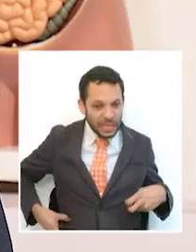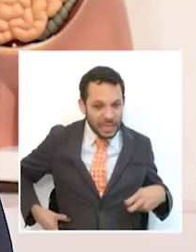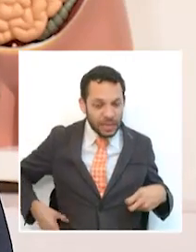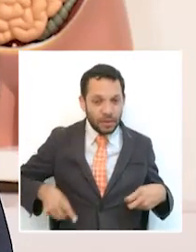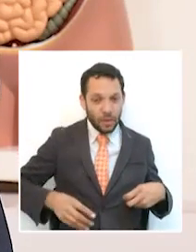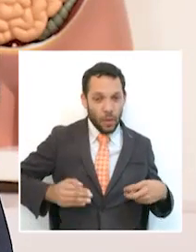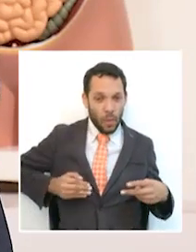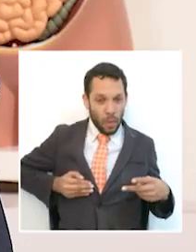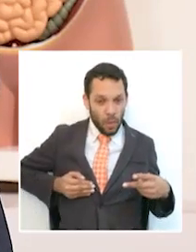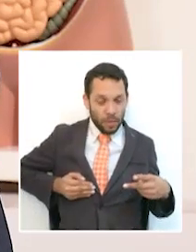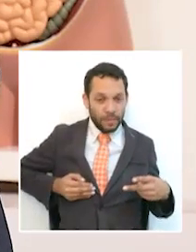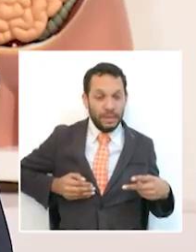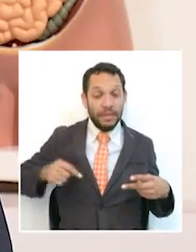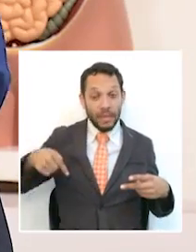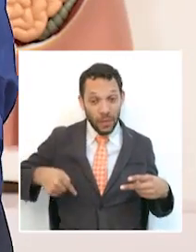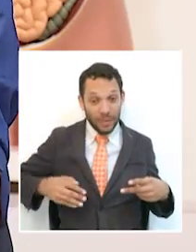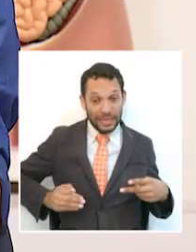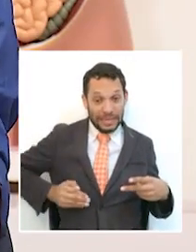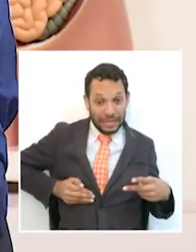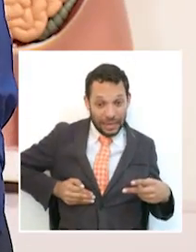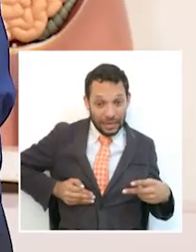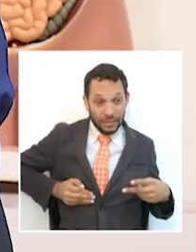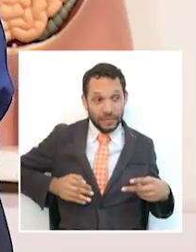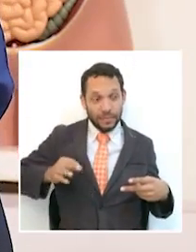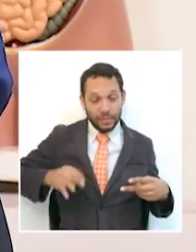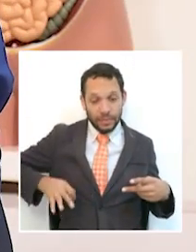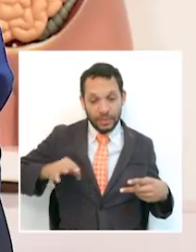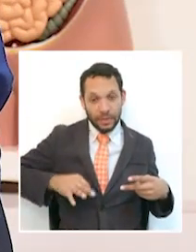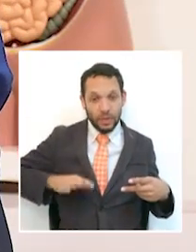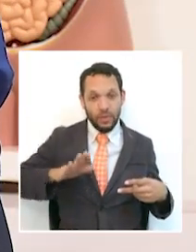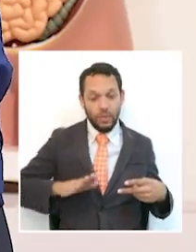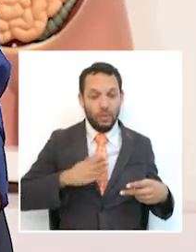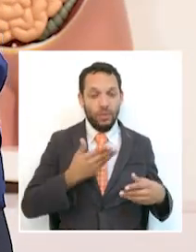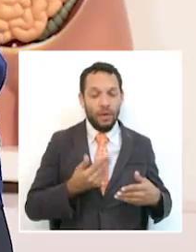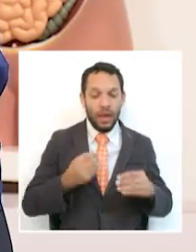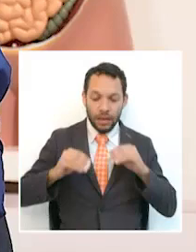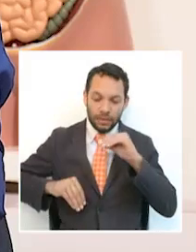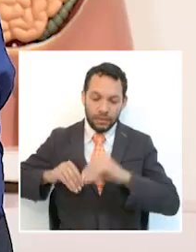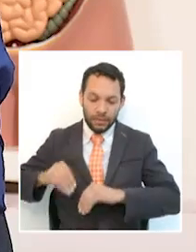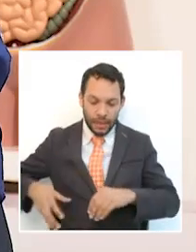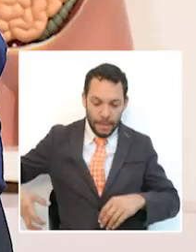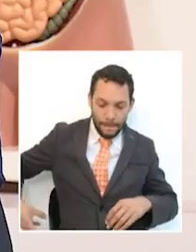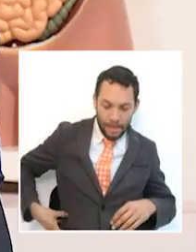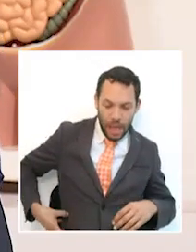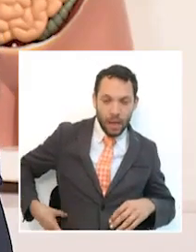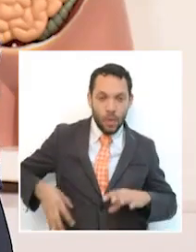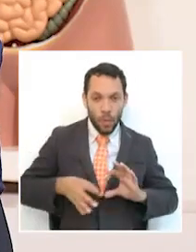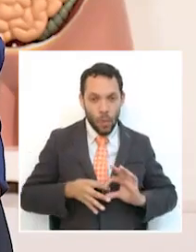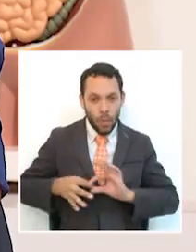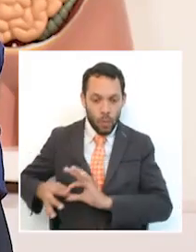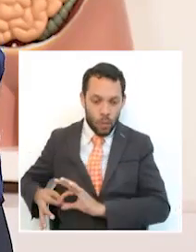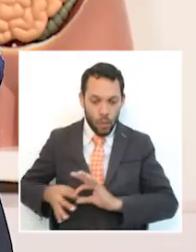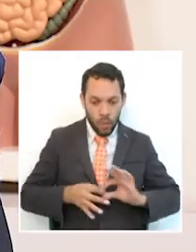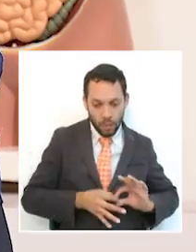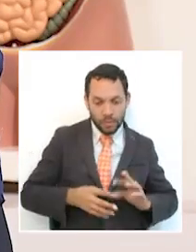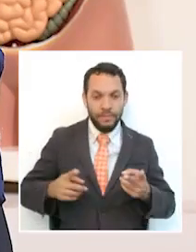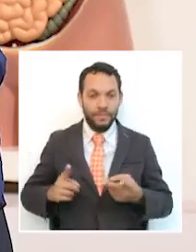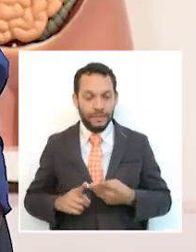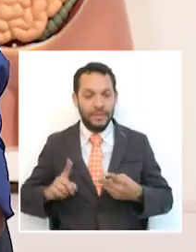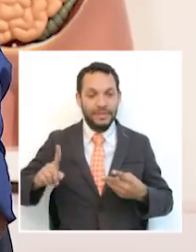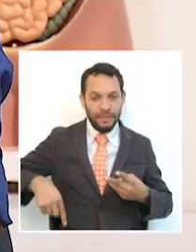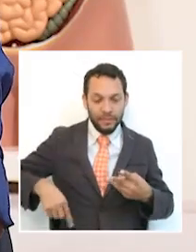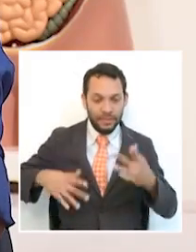hígado cuando una persona está enferma del hígado nos sentamos por la mamá que son los riñones el hijo es el hígado y el familiar vesícula biliar